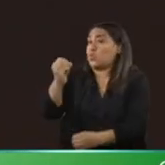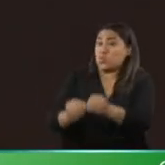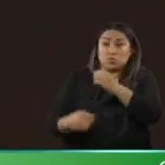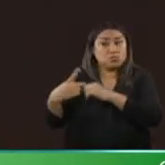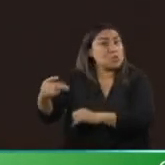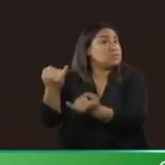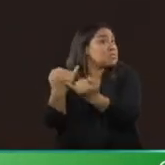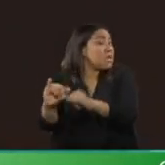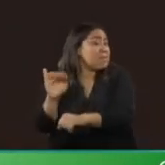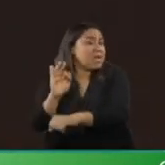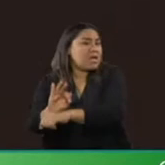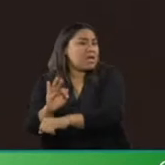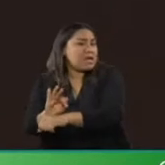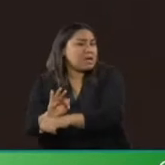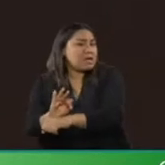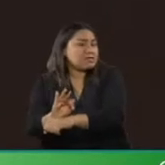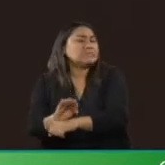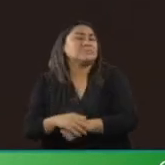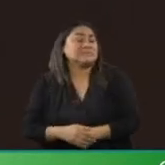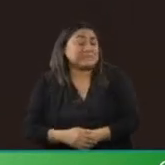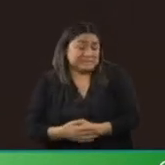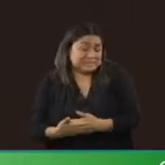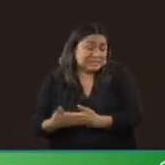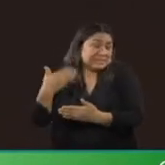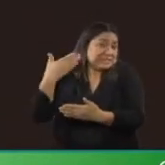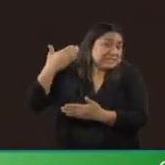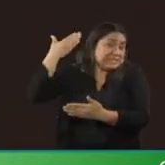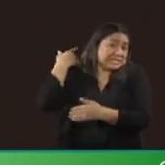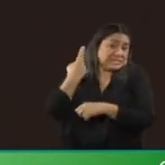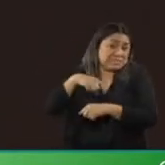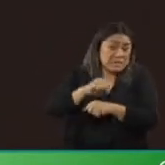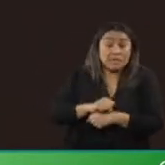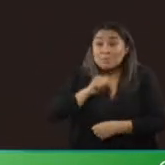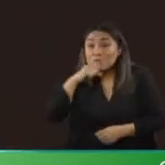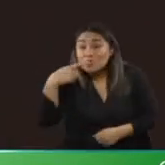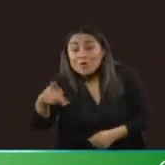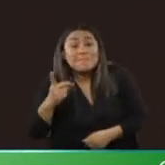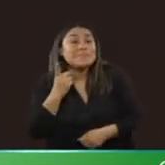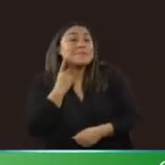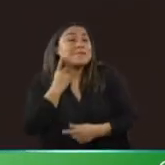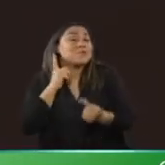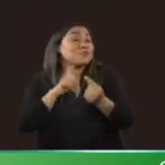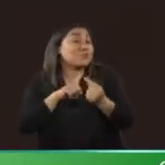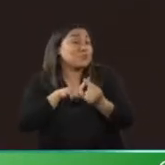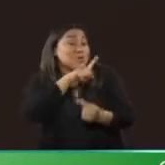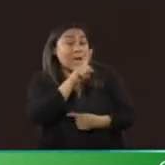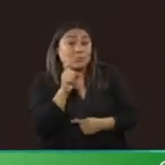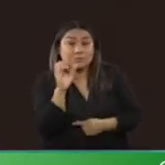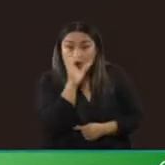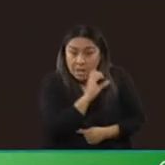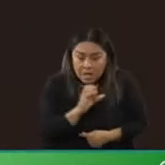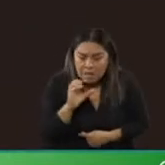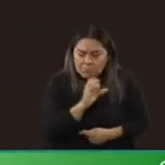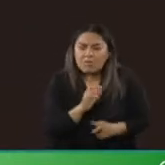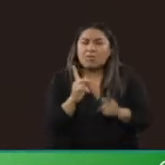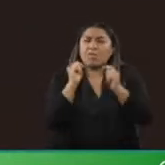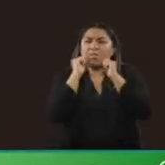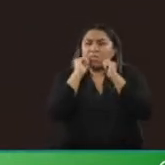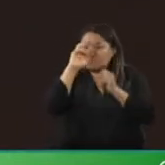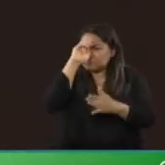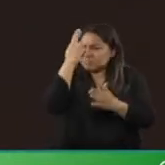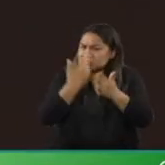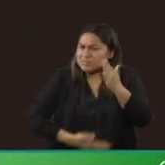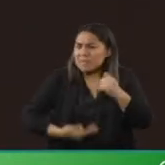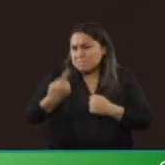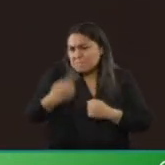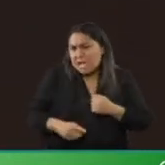rasgaban Pero saben qué semanas antes sus diputados locales en Aguascalientes violaban una resolución